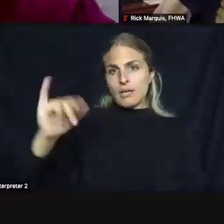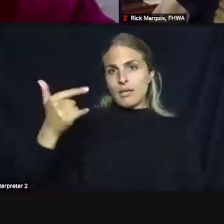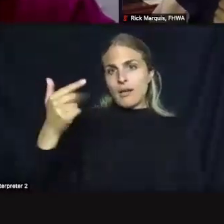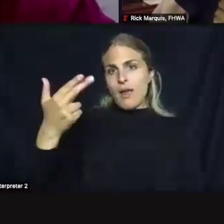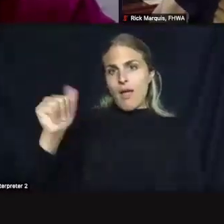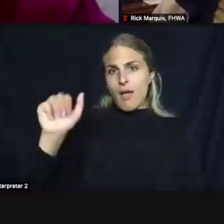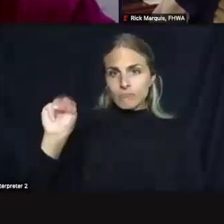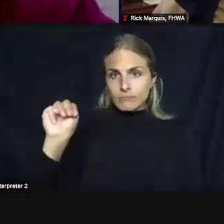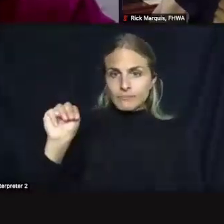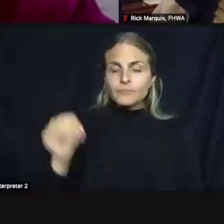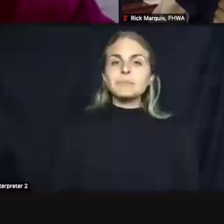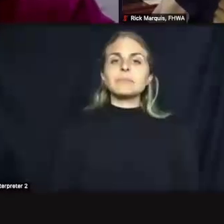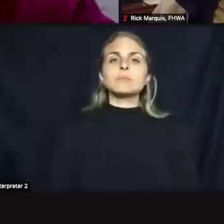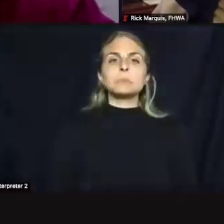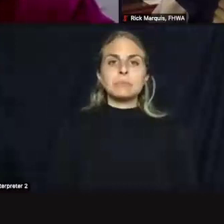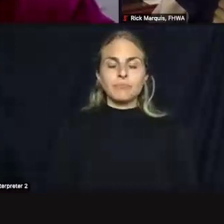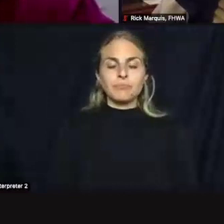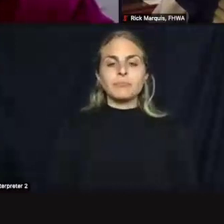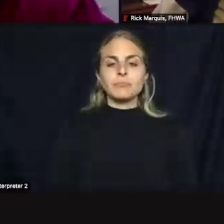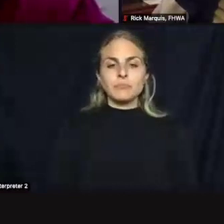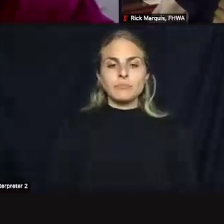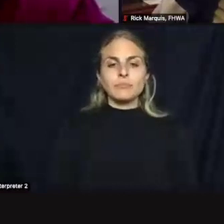Cunningham,